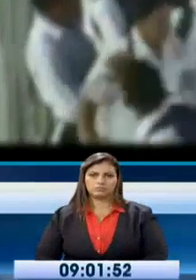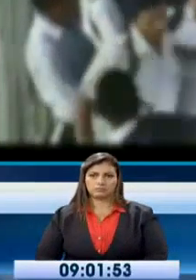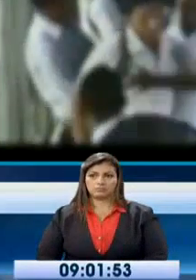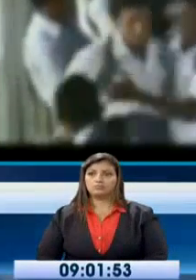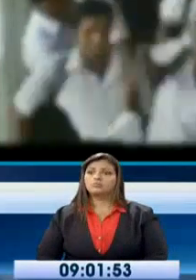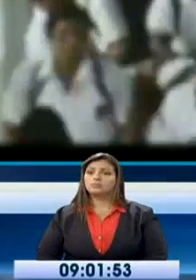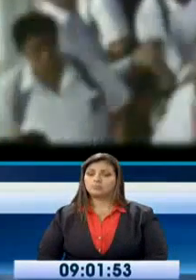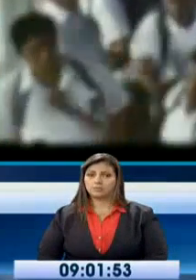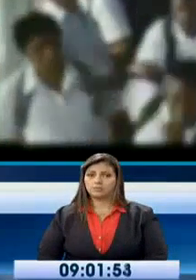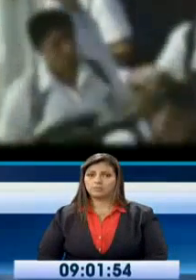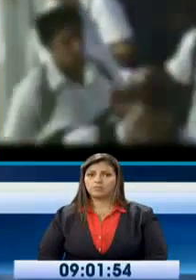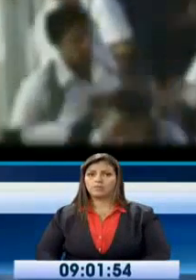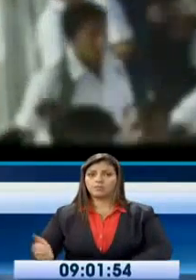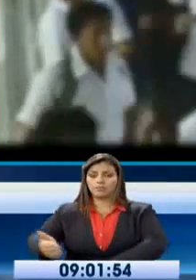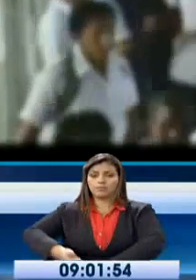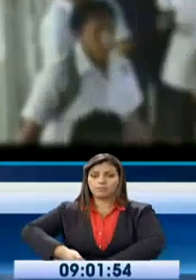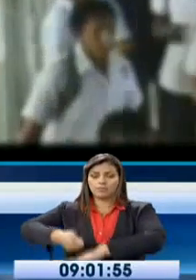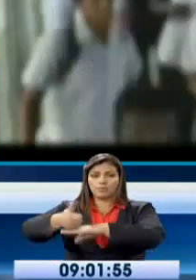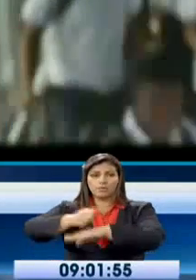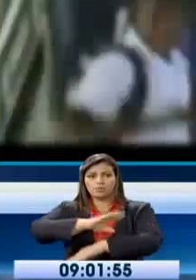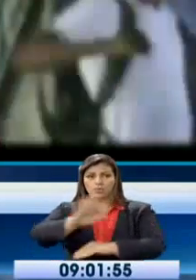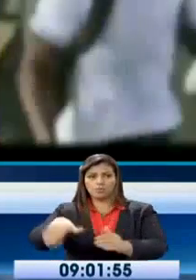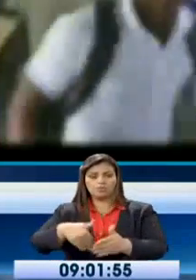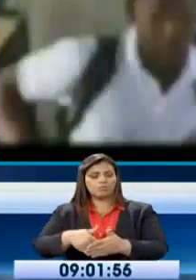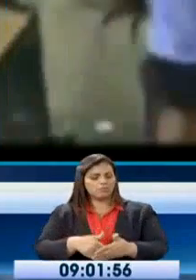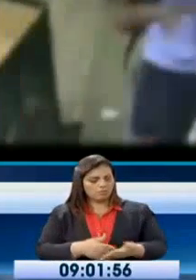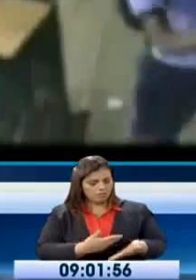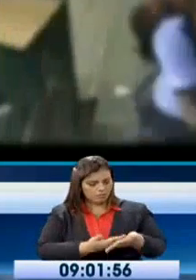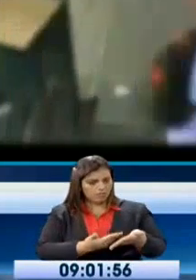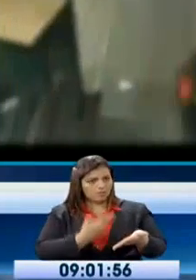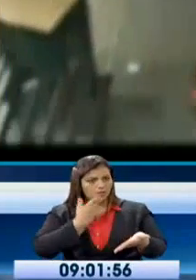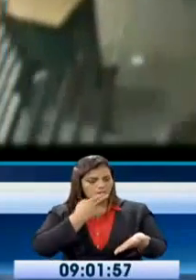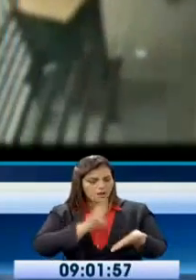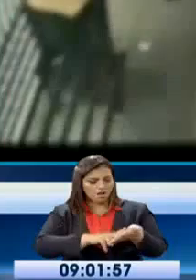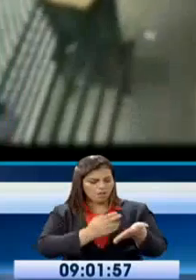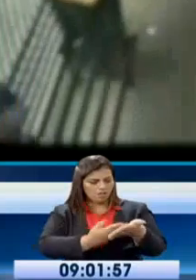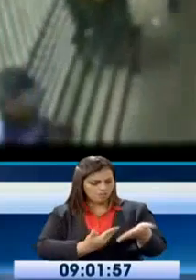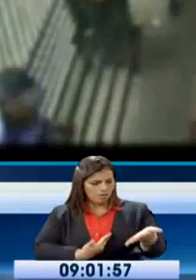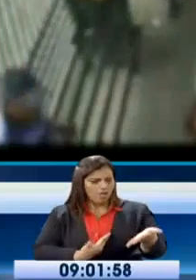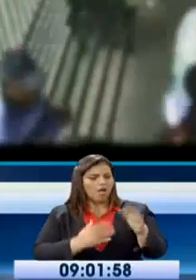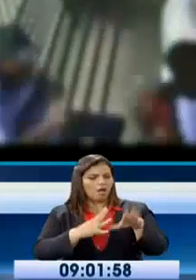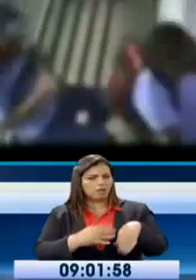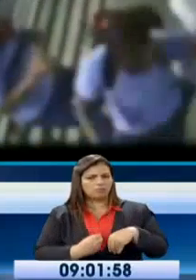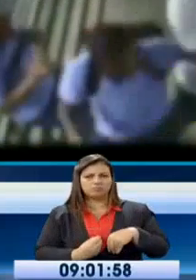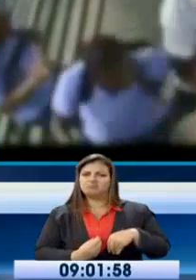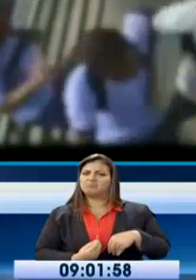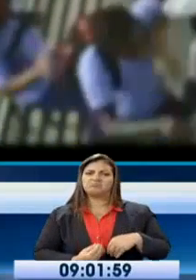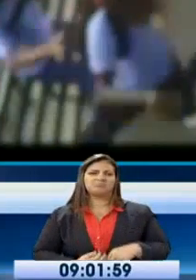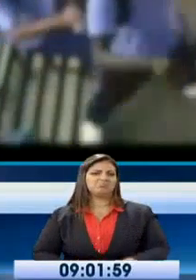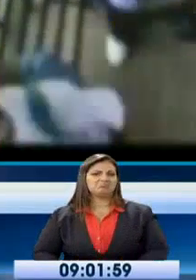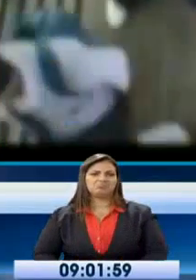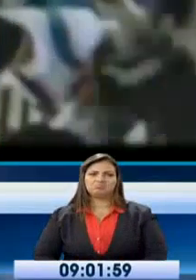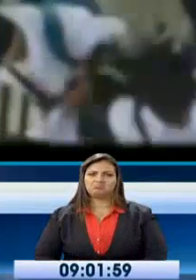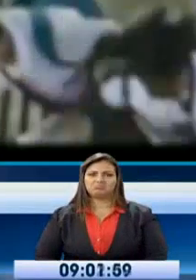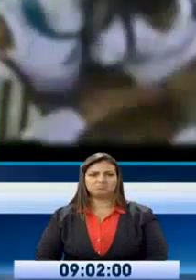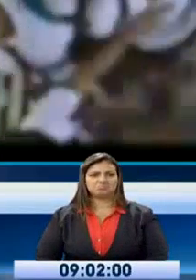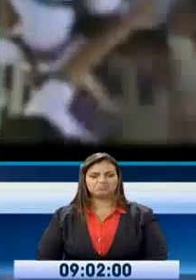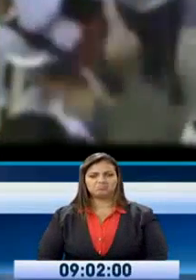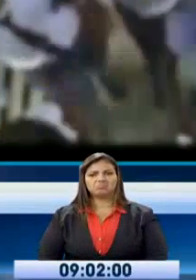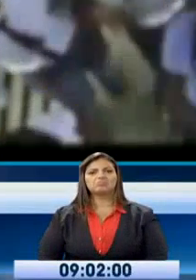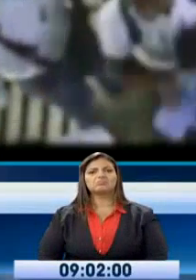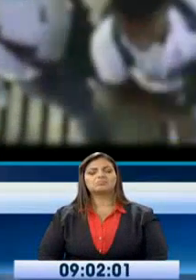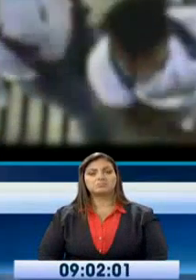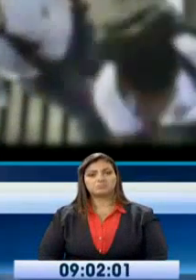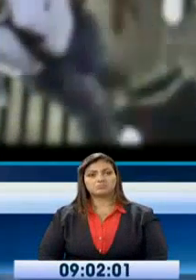hasta el momento han respondido a ese comunicado que ha enviado la Metrovía, una iniciativa que tiene la Metrovía precisamente